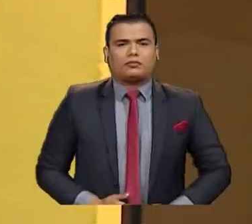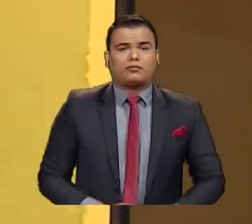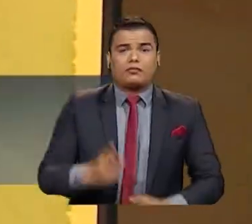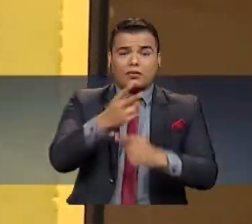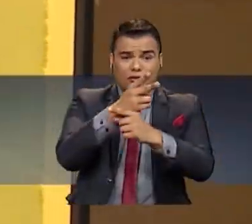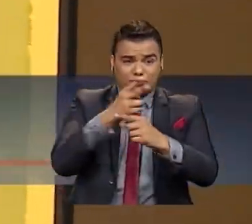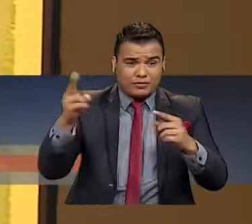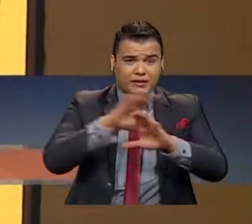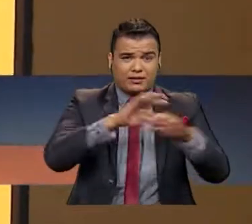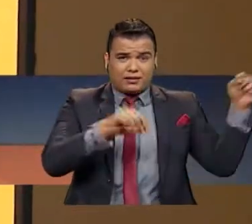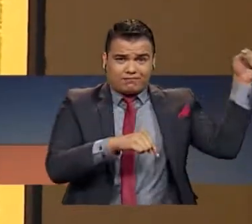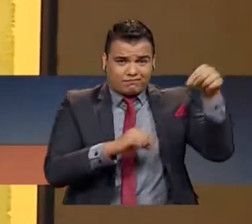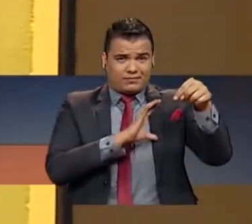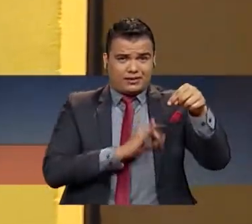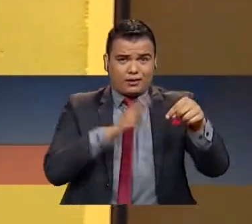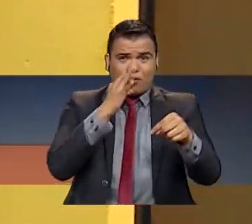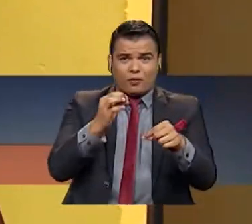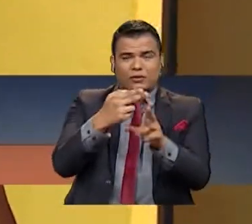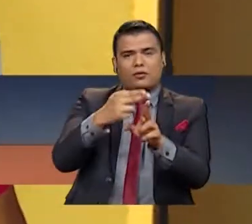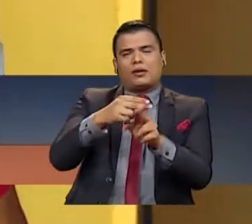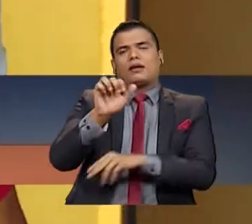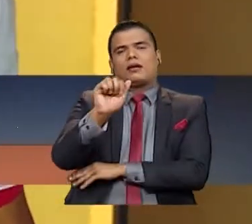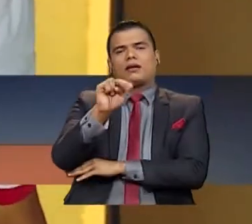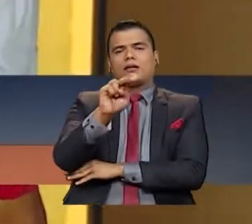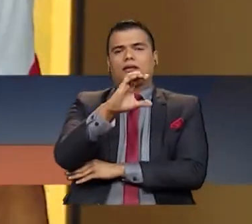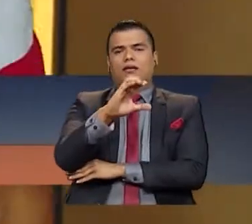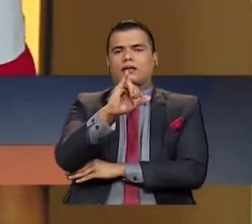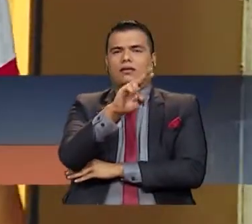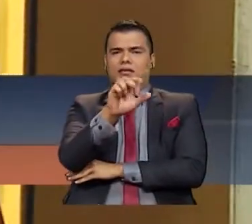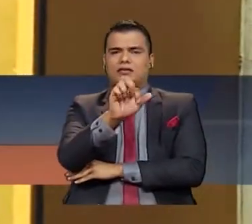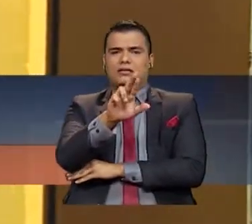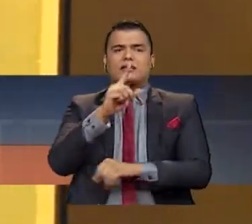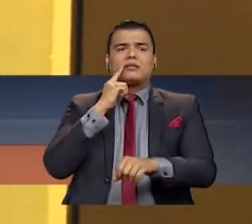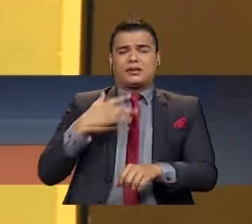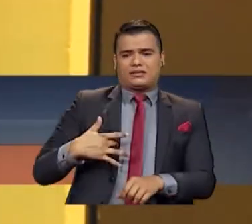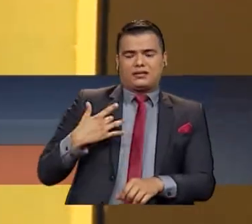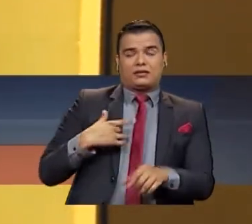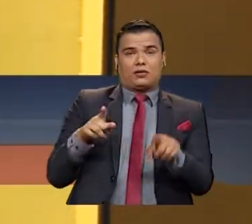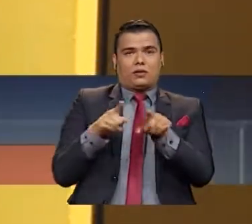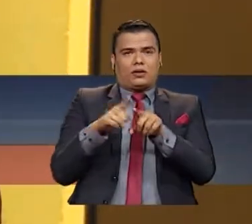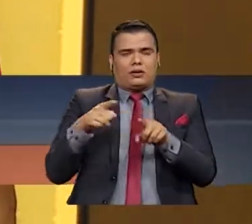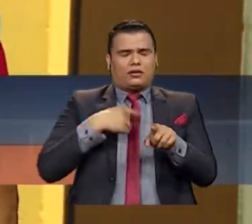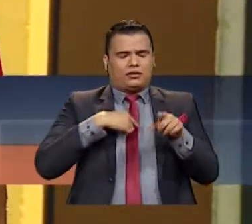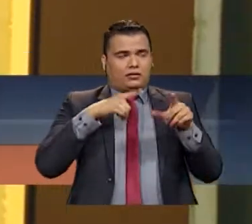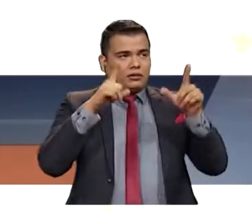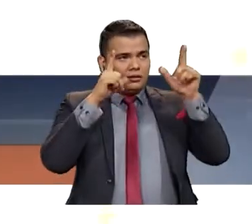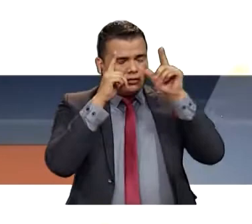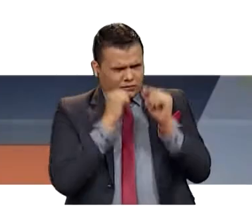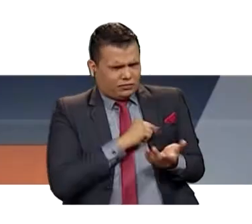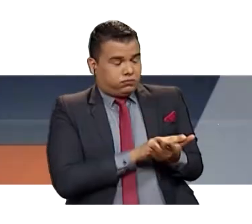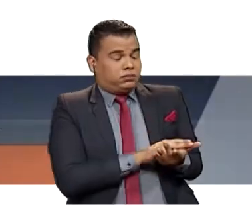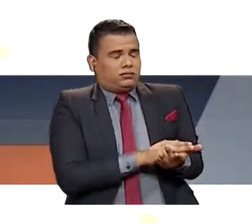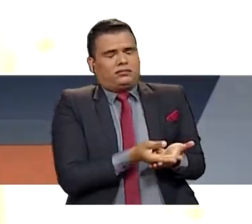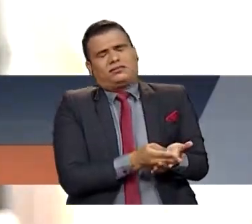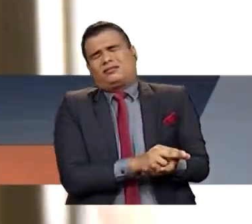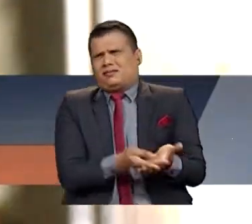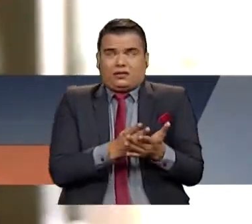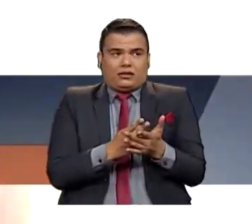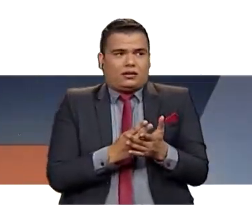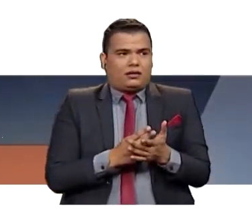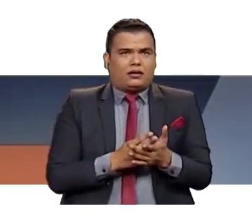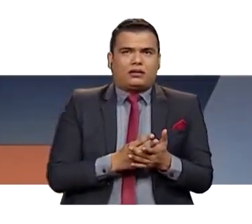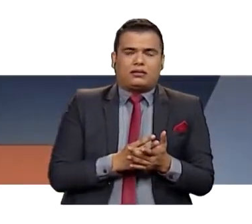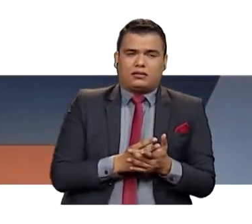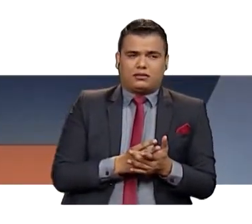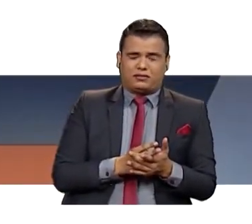3 semanas después de su regreso a Cali, don Ancísar Pérez dice sentir como si estuviera despertando de una pesadilla luego del aturdidor ruido